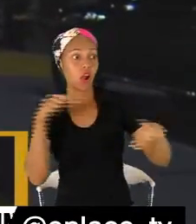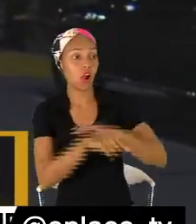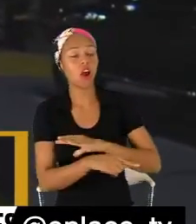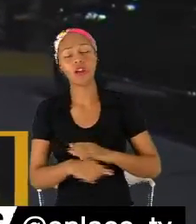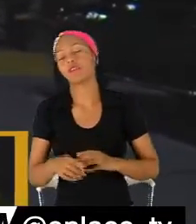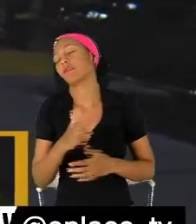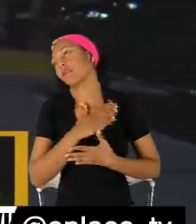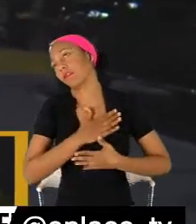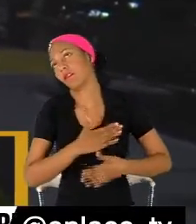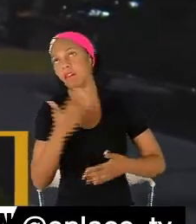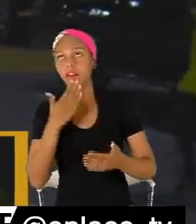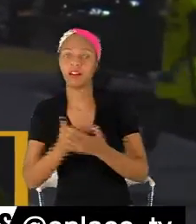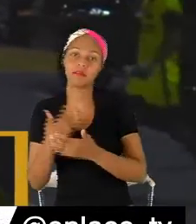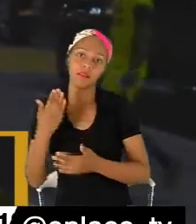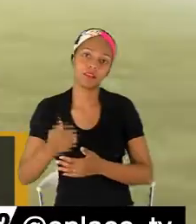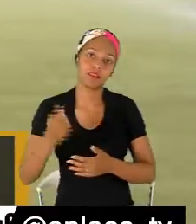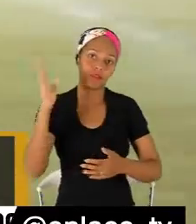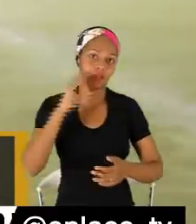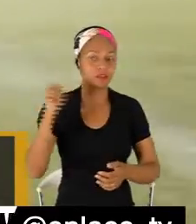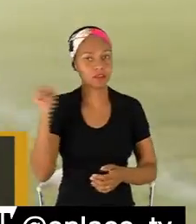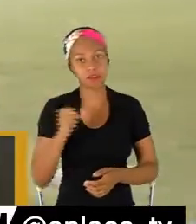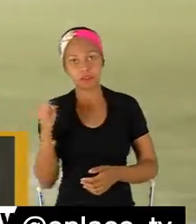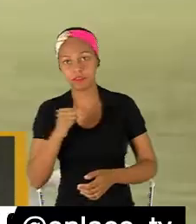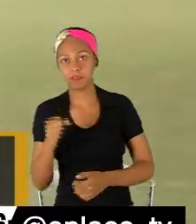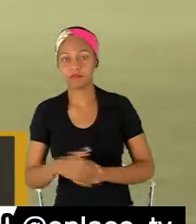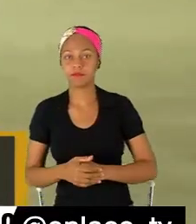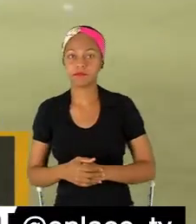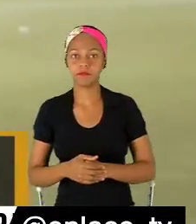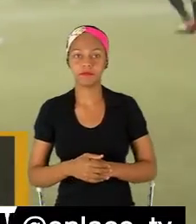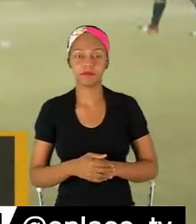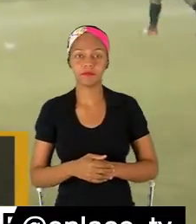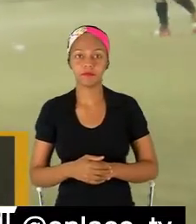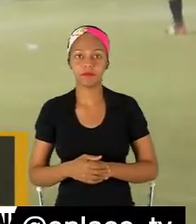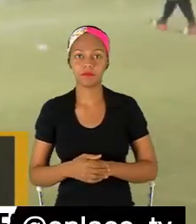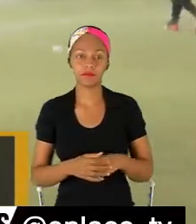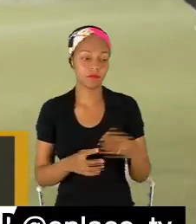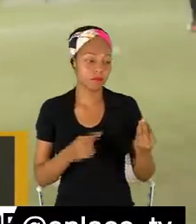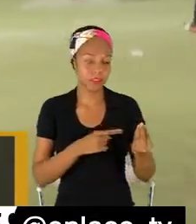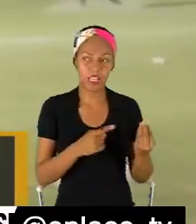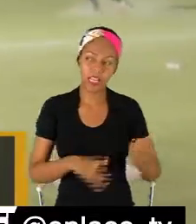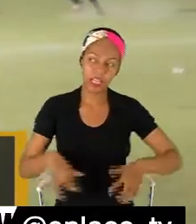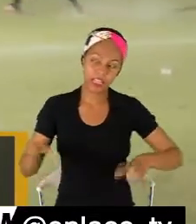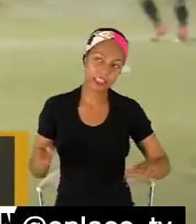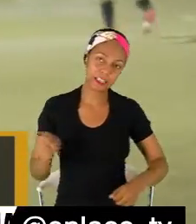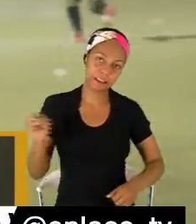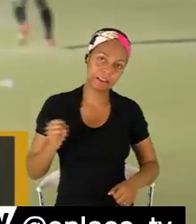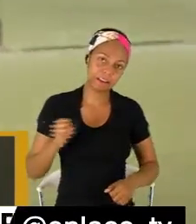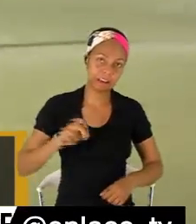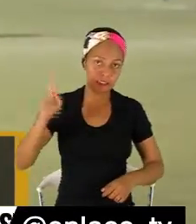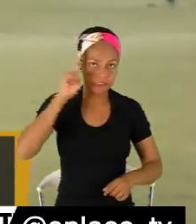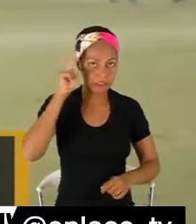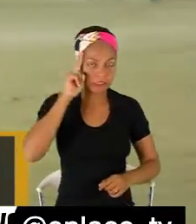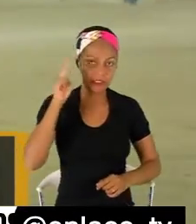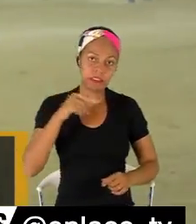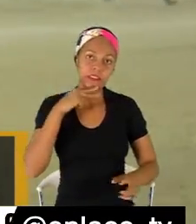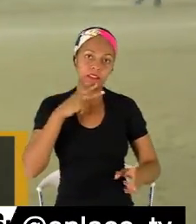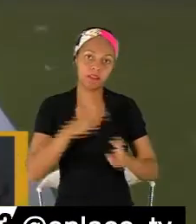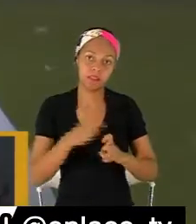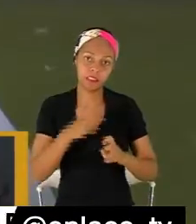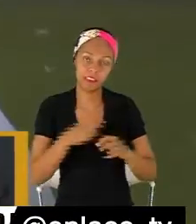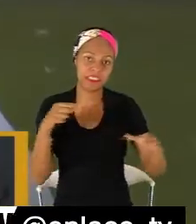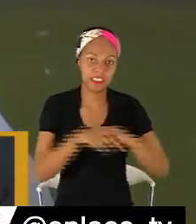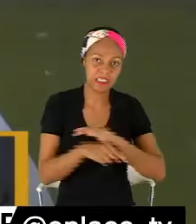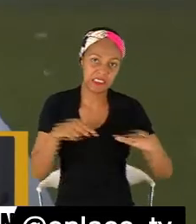oportunidad de hacer el gol de ir ganando. La Pinta acepta los resultados, pues reconocen que le sigue costando concretar las